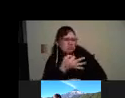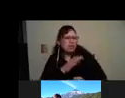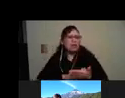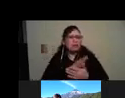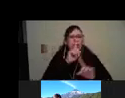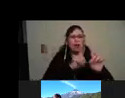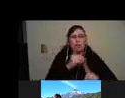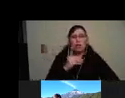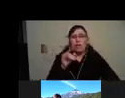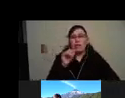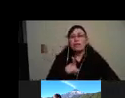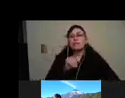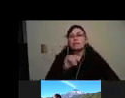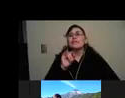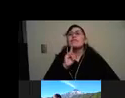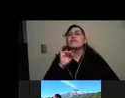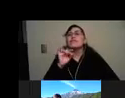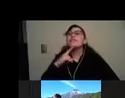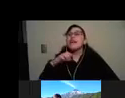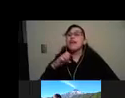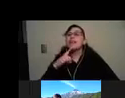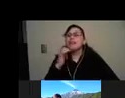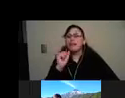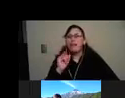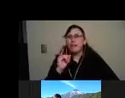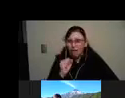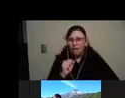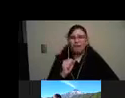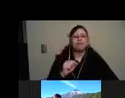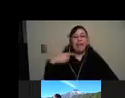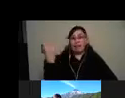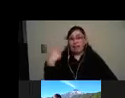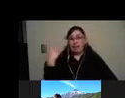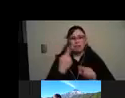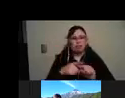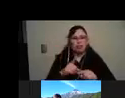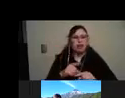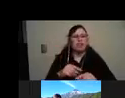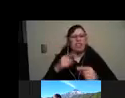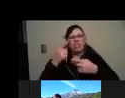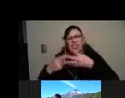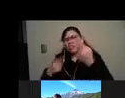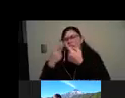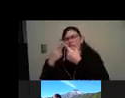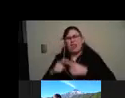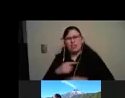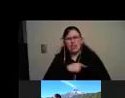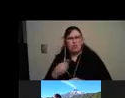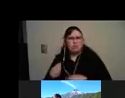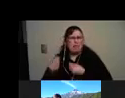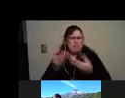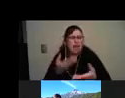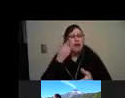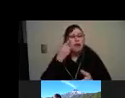de disquinética en general, otros hablan más de atetósica, otros hablan más de corotetósica, ¿ya? Pero disquinética